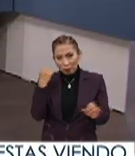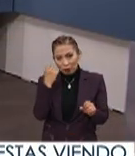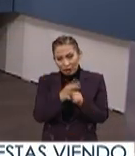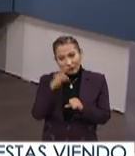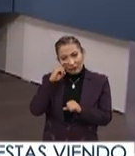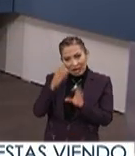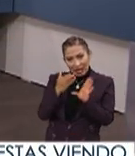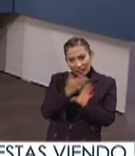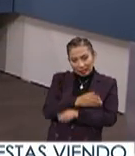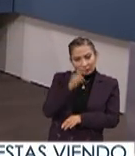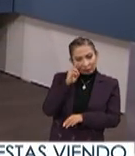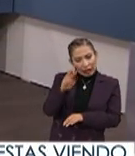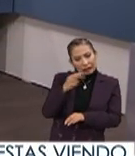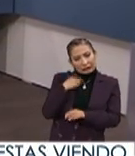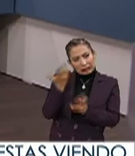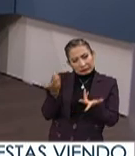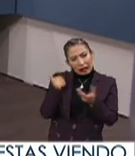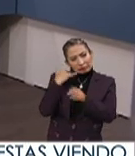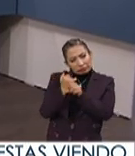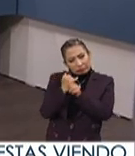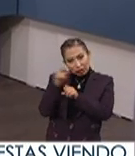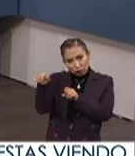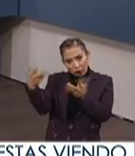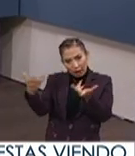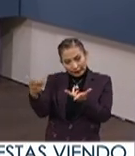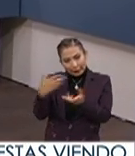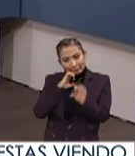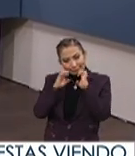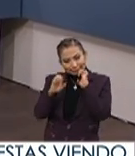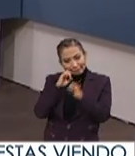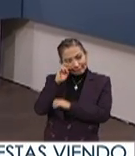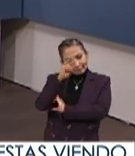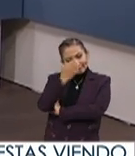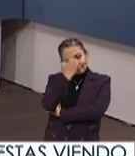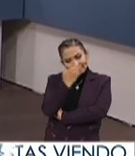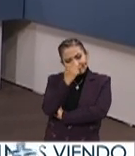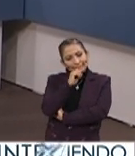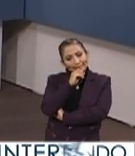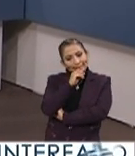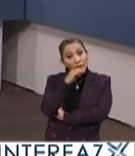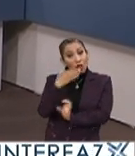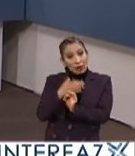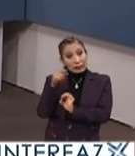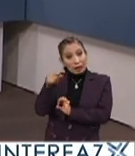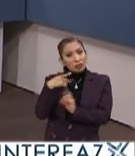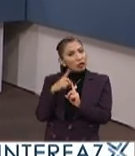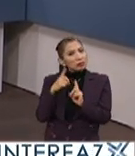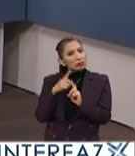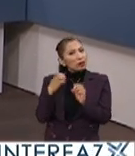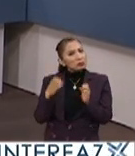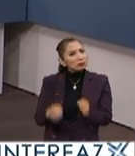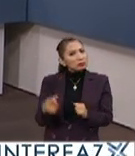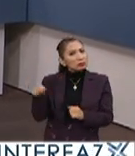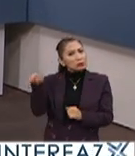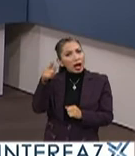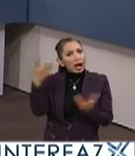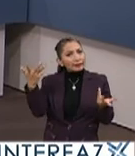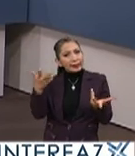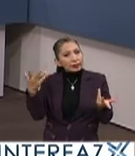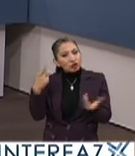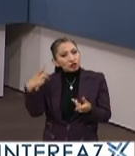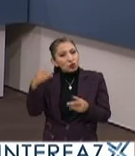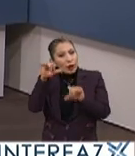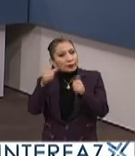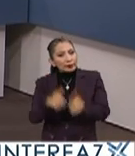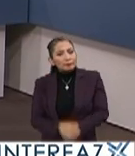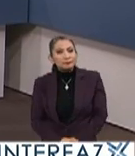de verlo previamente, esta cápsula que nos preparaste, esta entrevista, etcétera. Él, en estos momentos, ¿dónde está gestionando toda